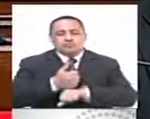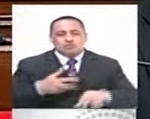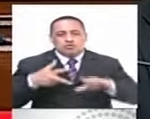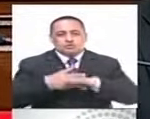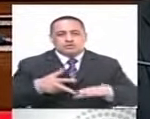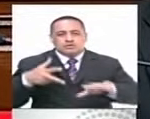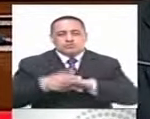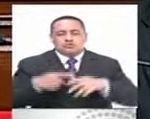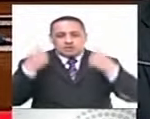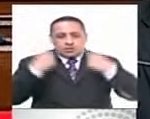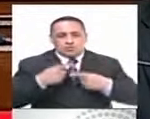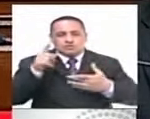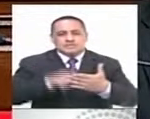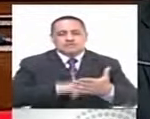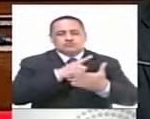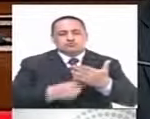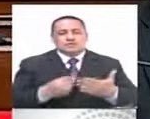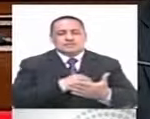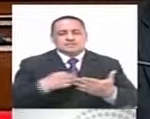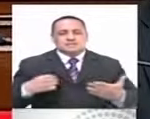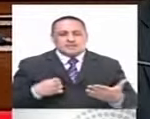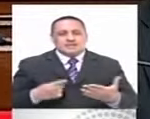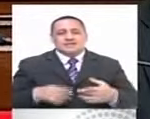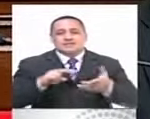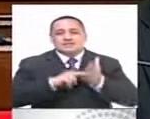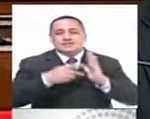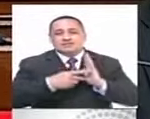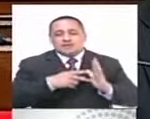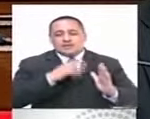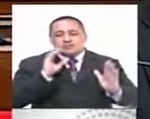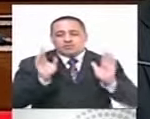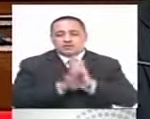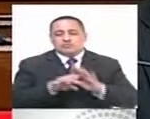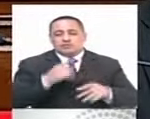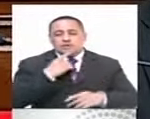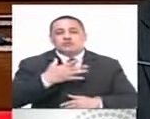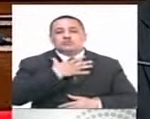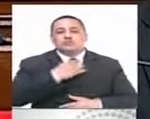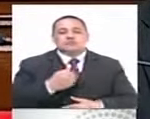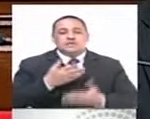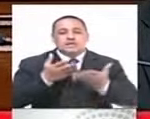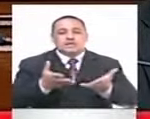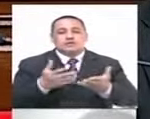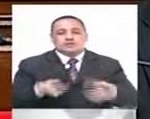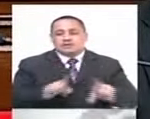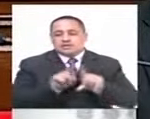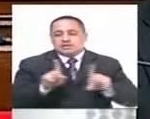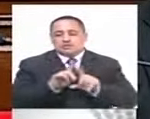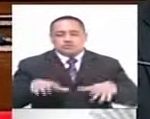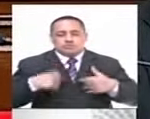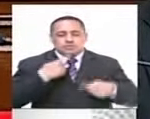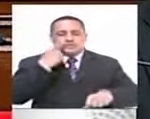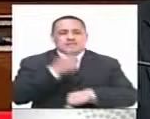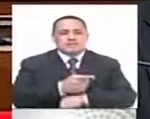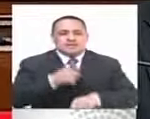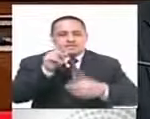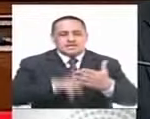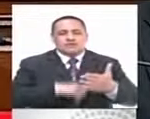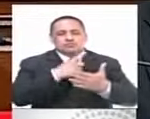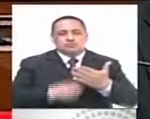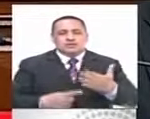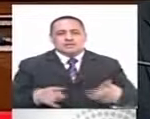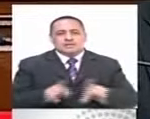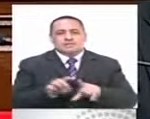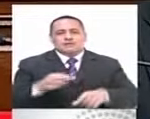la figura de la censura ministerial. Es decir, les hubiera encantado que no se pueda interpelar ni censurar